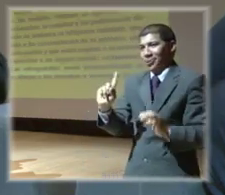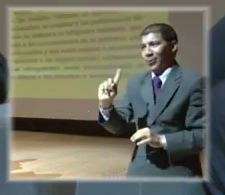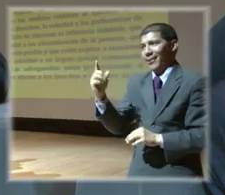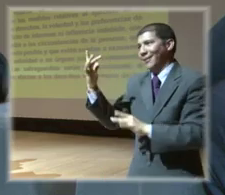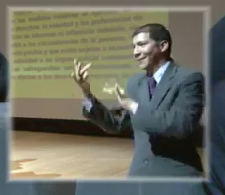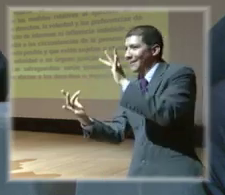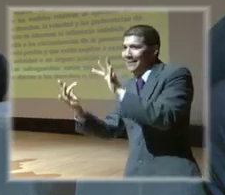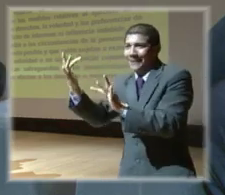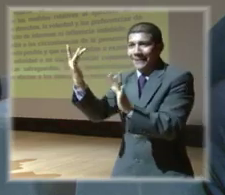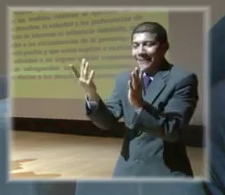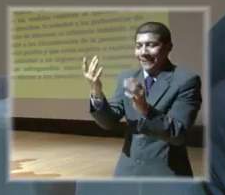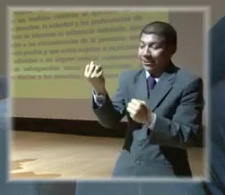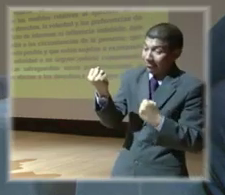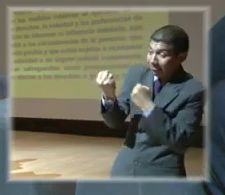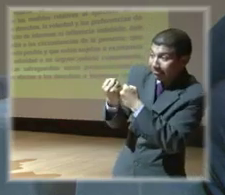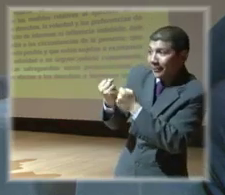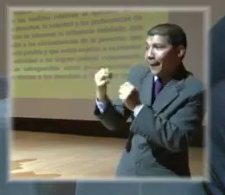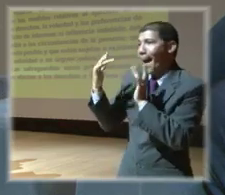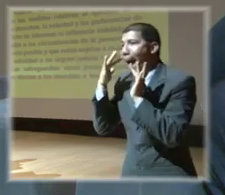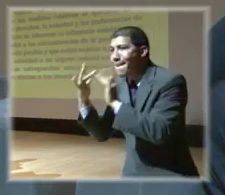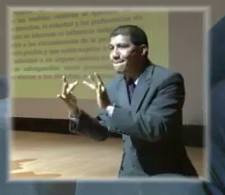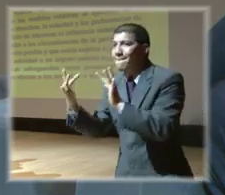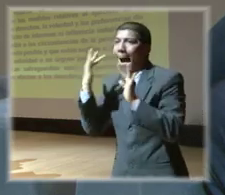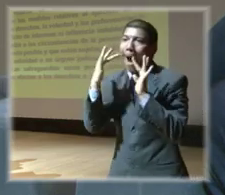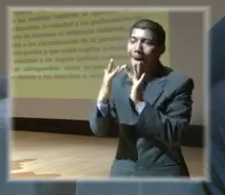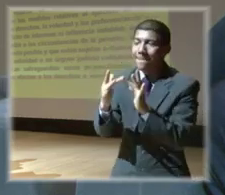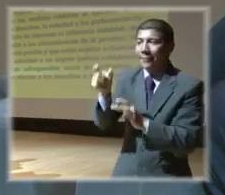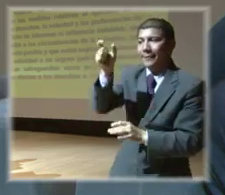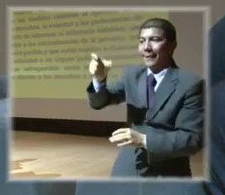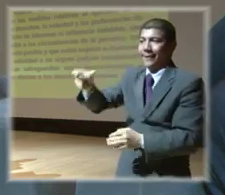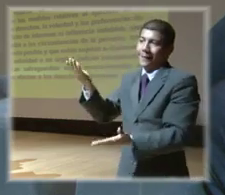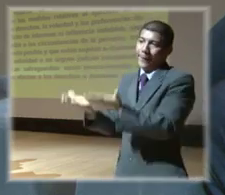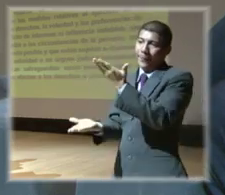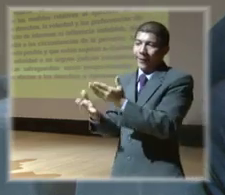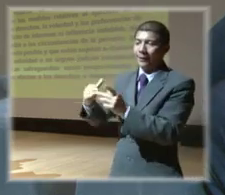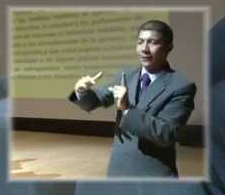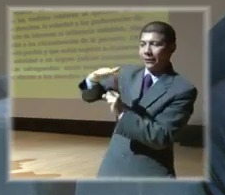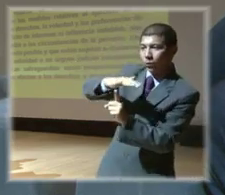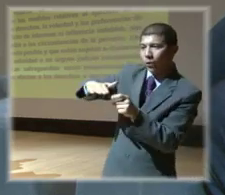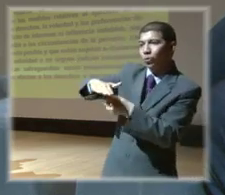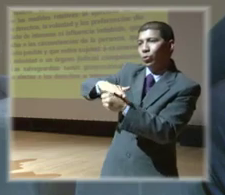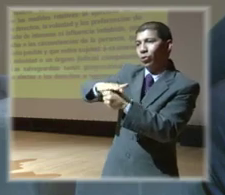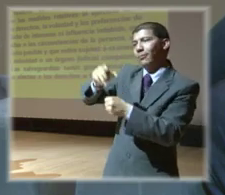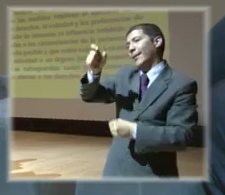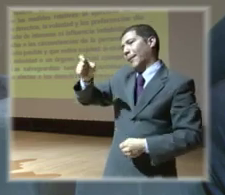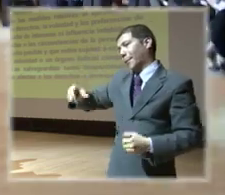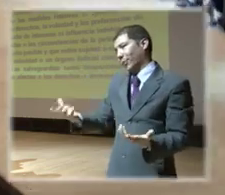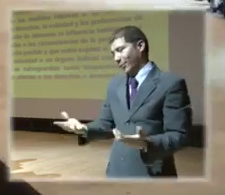de la persona. Y también en esta pregunta que haces